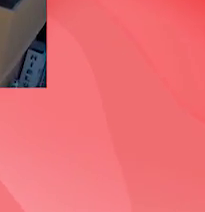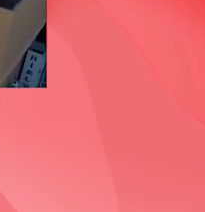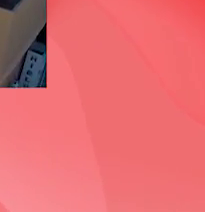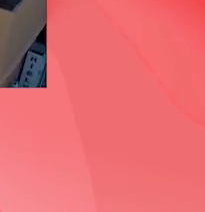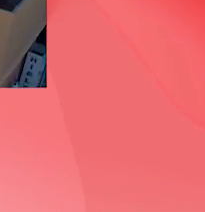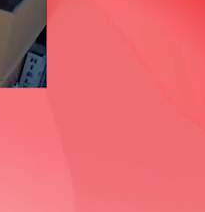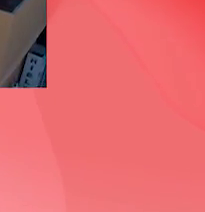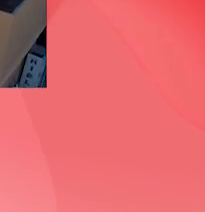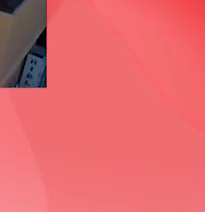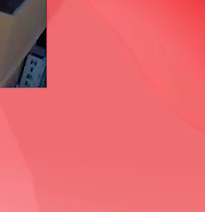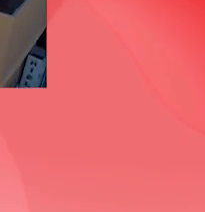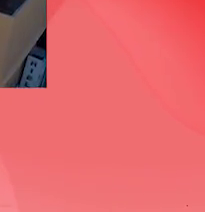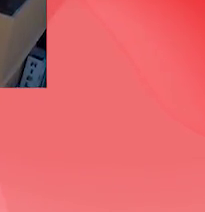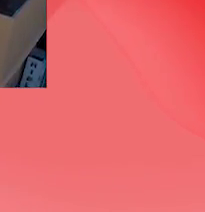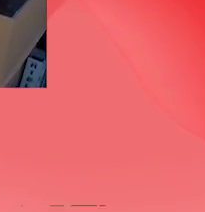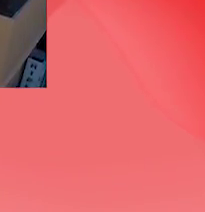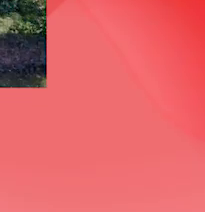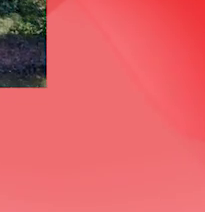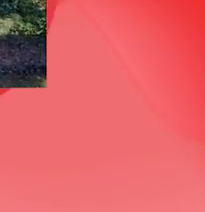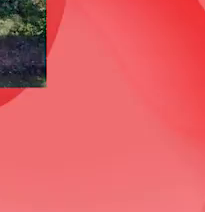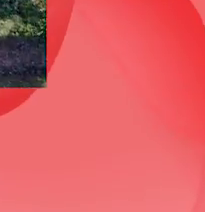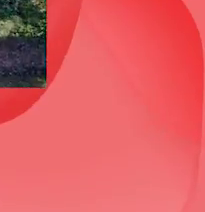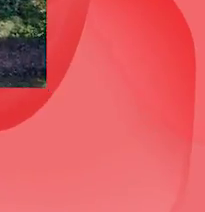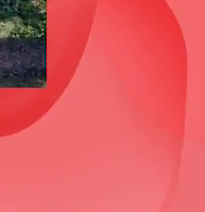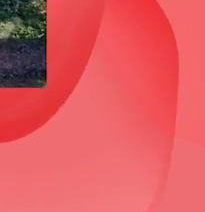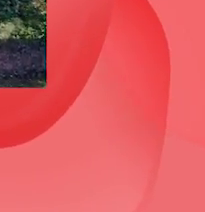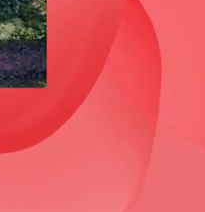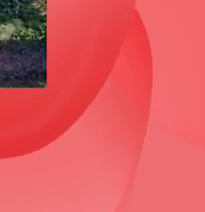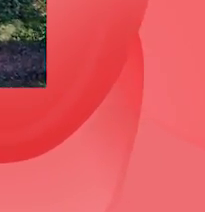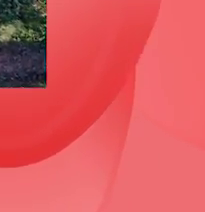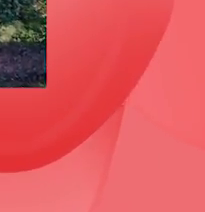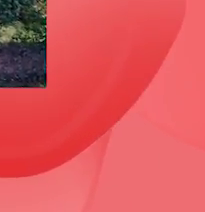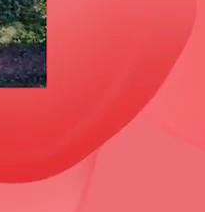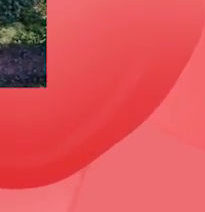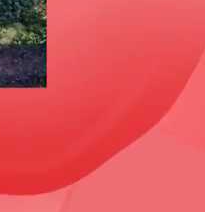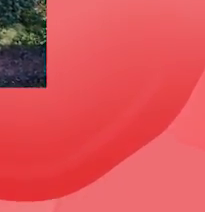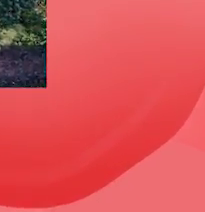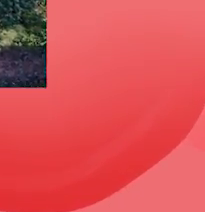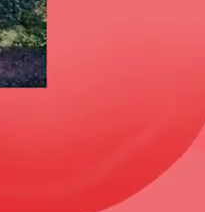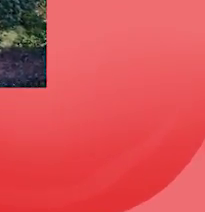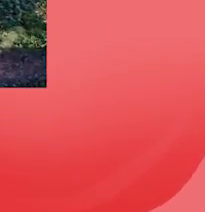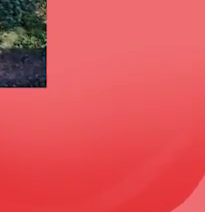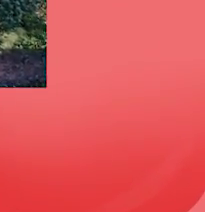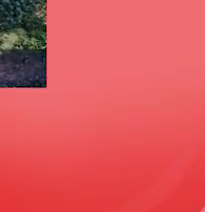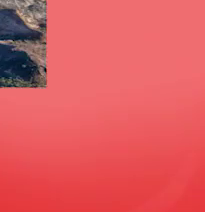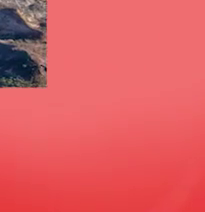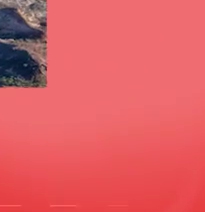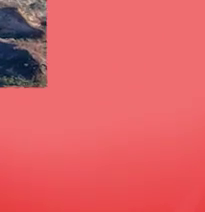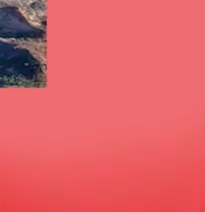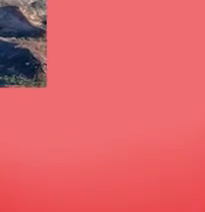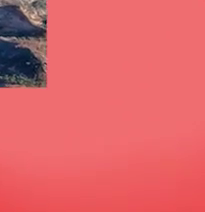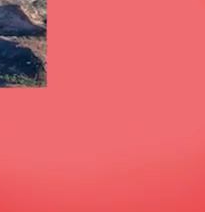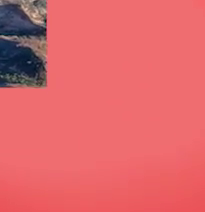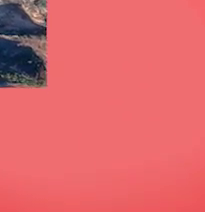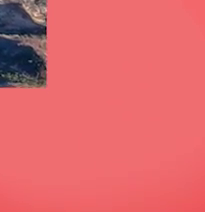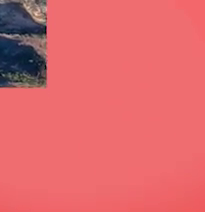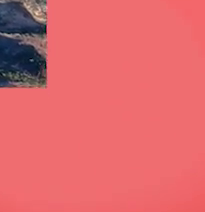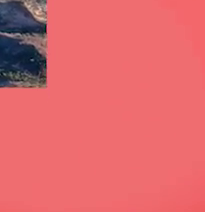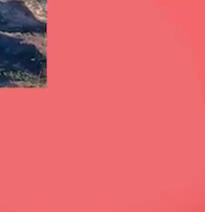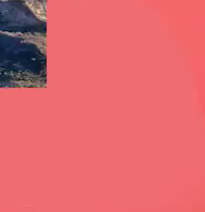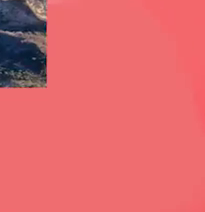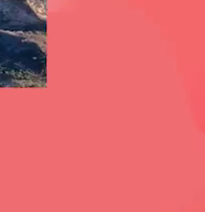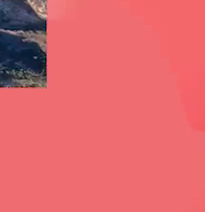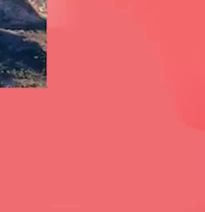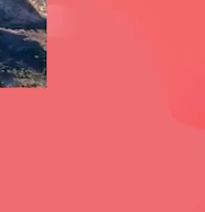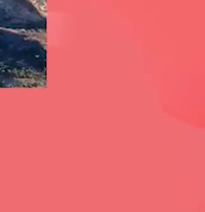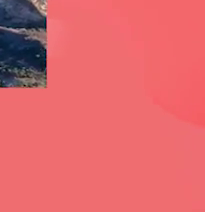campanas en mi corazón. Soy Querétaro, de Querétaro, bienvenido todo